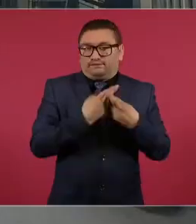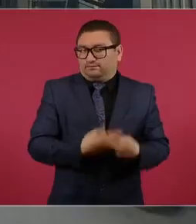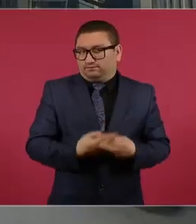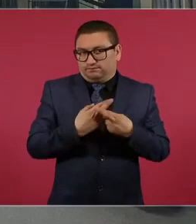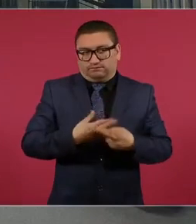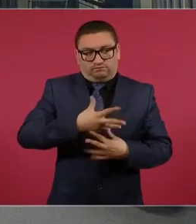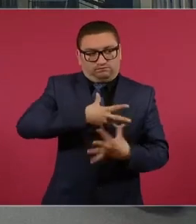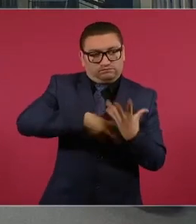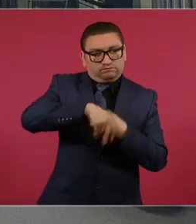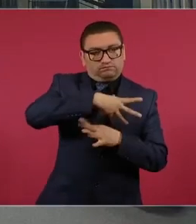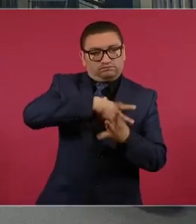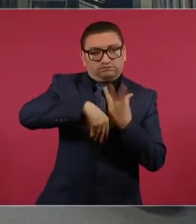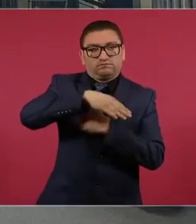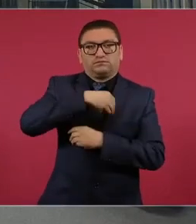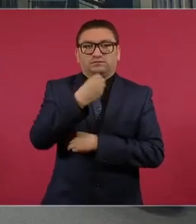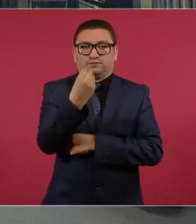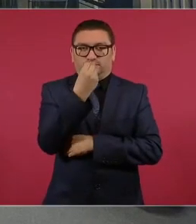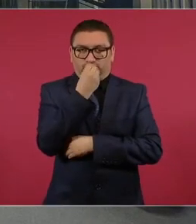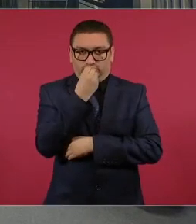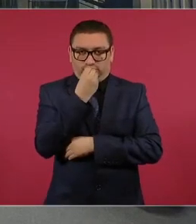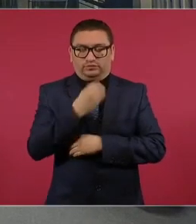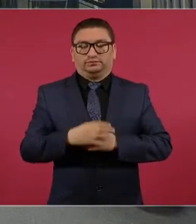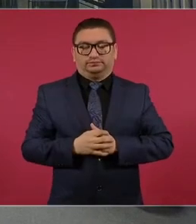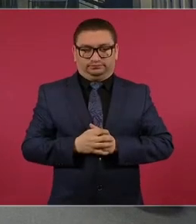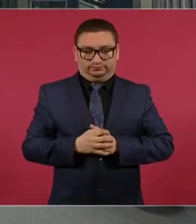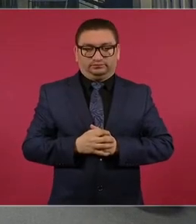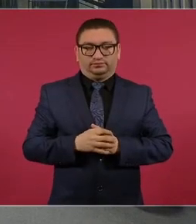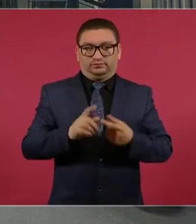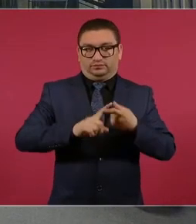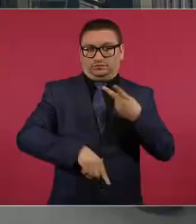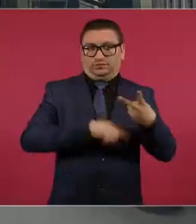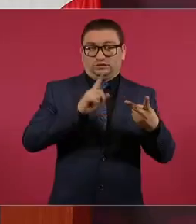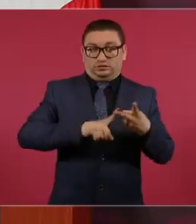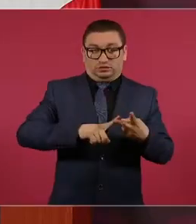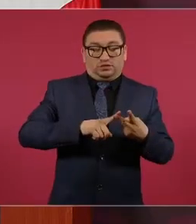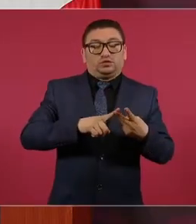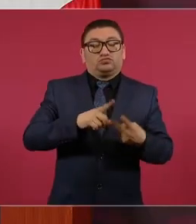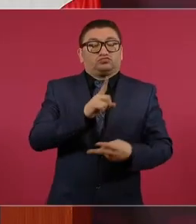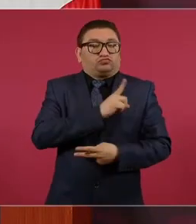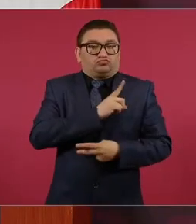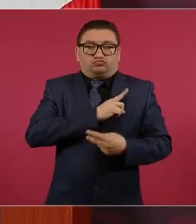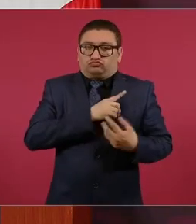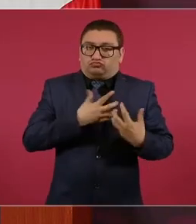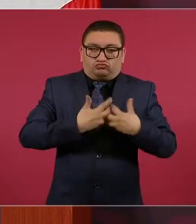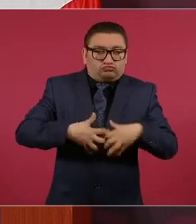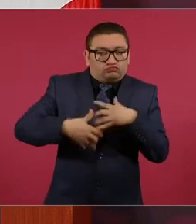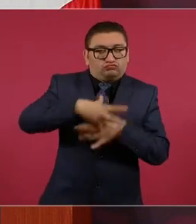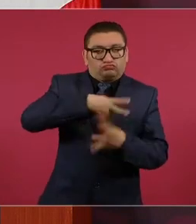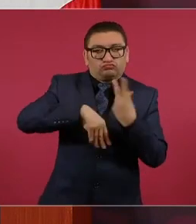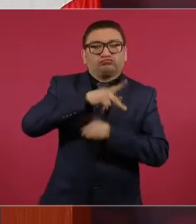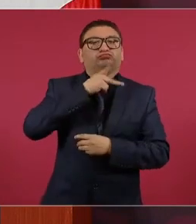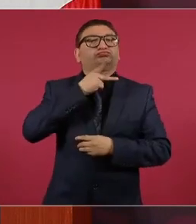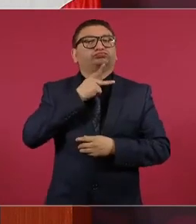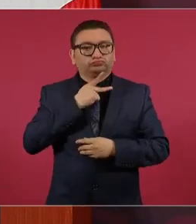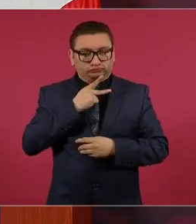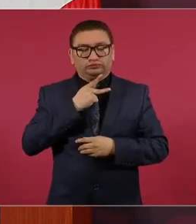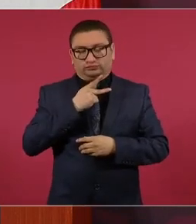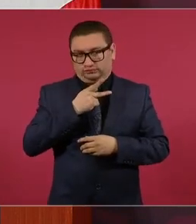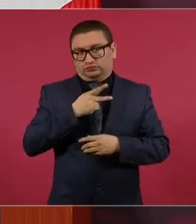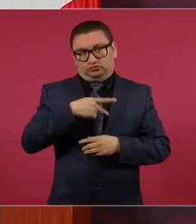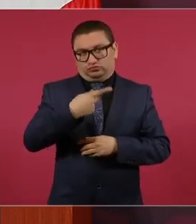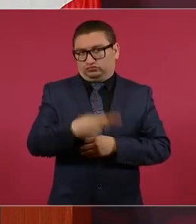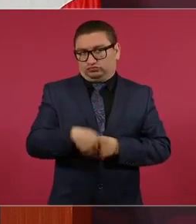autosuficiencia alimentaria autosuficiencia energética y en el caso particular de los